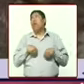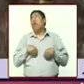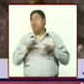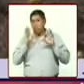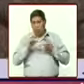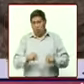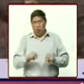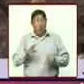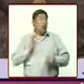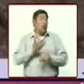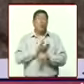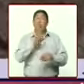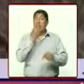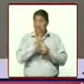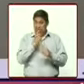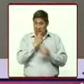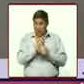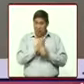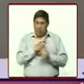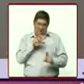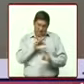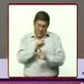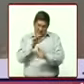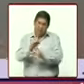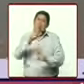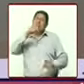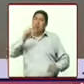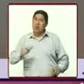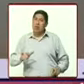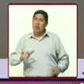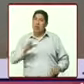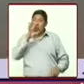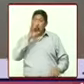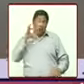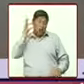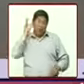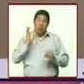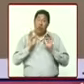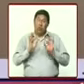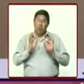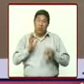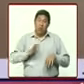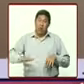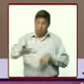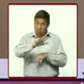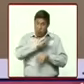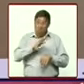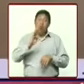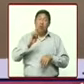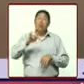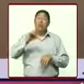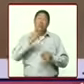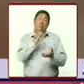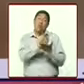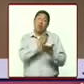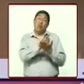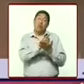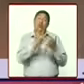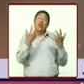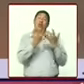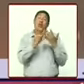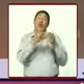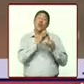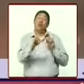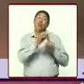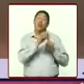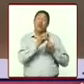de manera que nuestra tarea pendiente es identificar a los responsables. Los indígenas originarios de esa zona, del Bajo Paraguay, acusan a los interculturales,